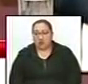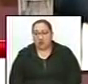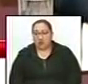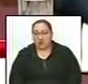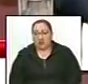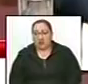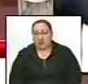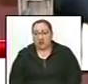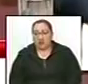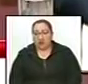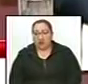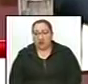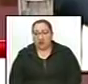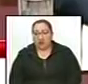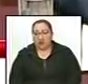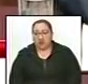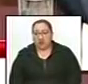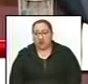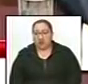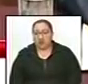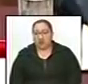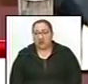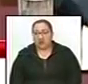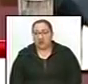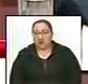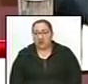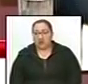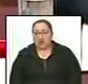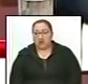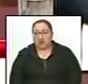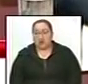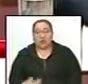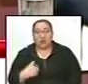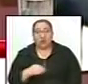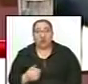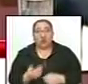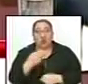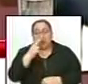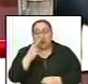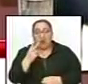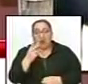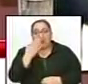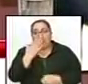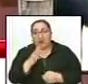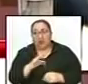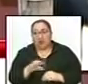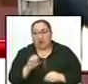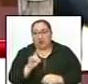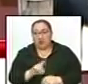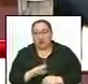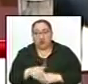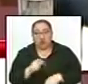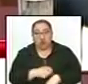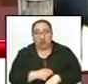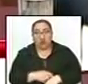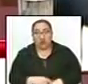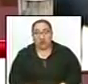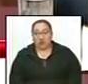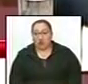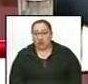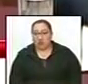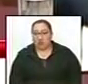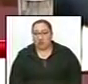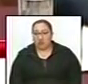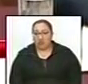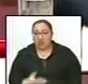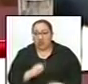más... Y usted, la bancada, por si acaso, Nuevo Perú y Frente Amplio ya hicieron uso de sus minutos.